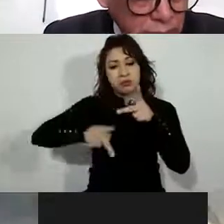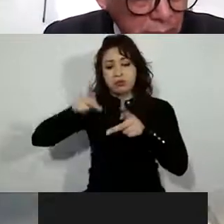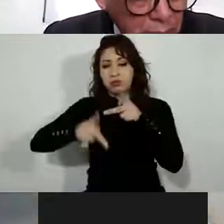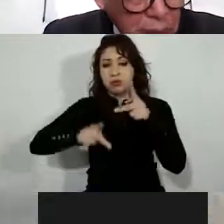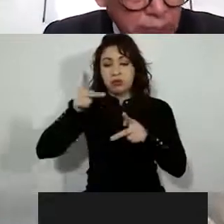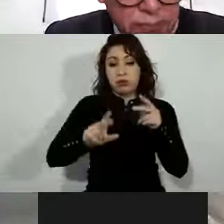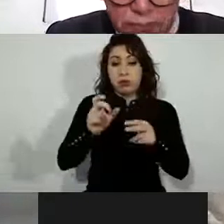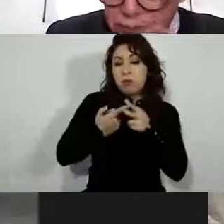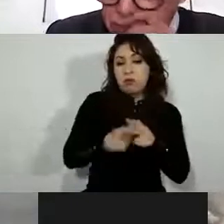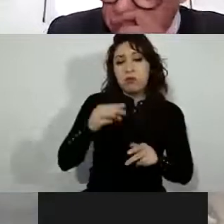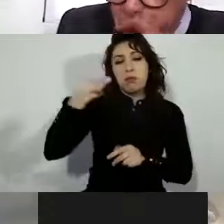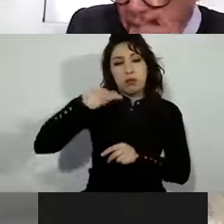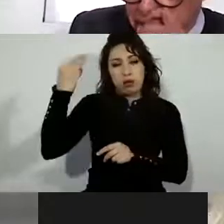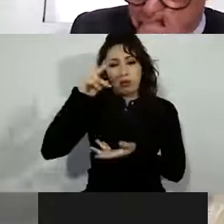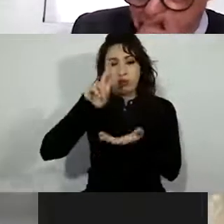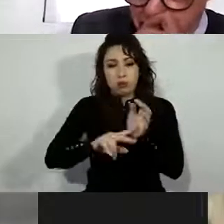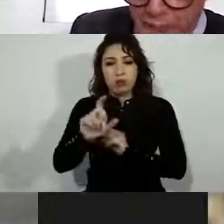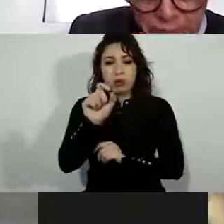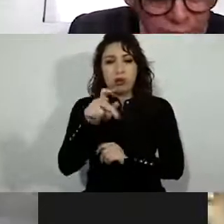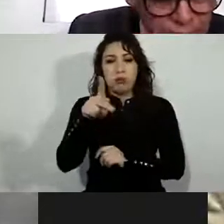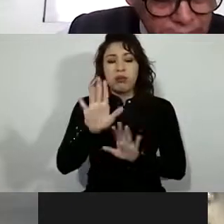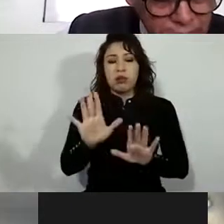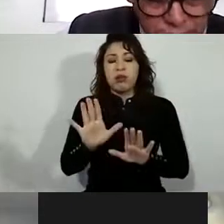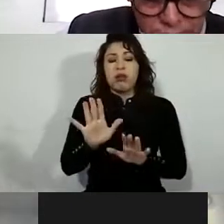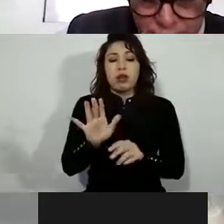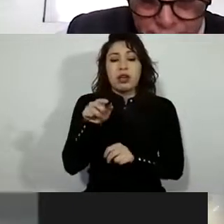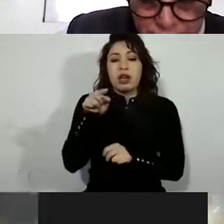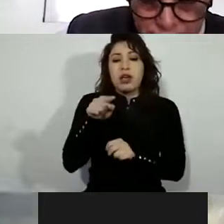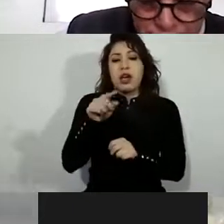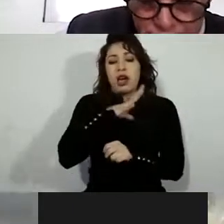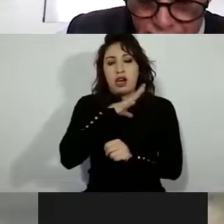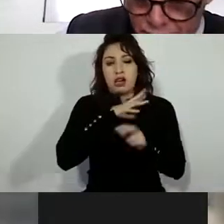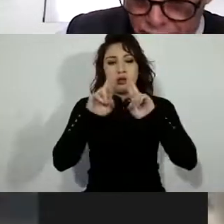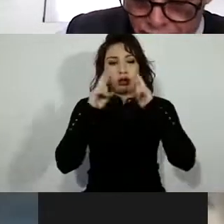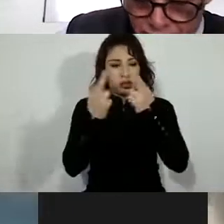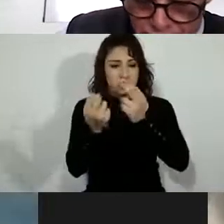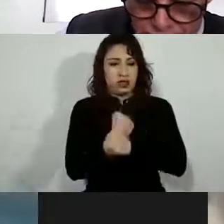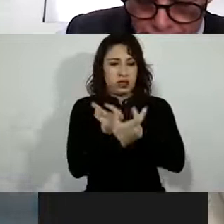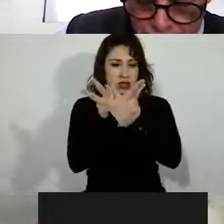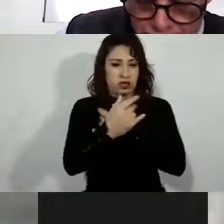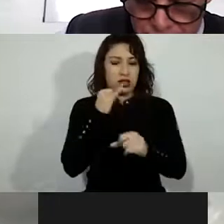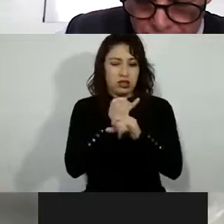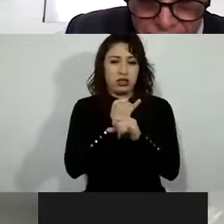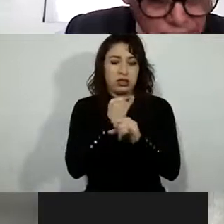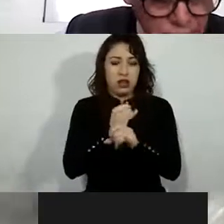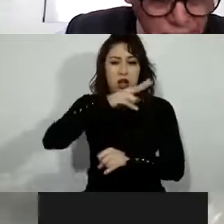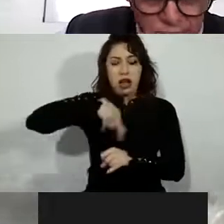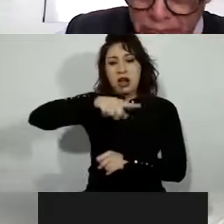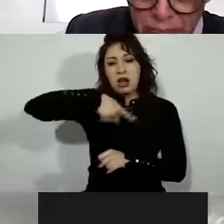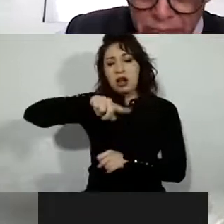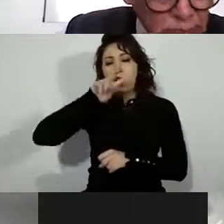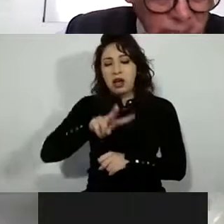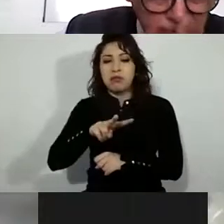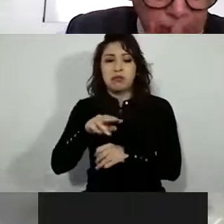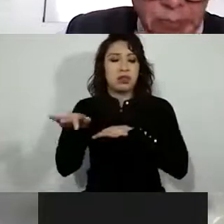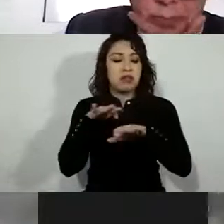año. Aunque se han creado diferentes estrategias como las sesiones remotas y otro tipo de temas, y las instalaciones